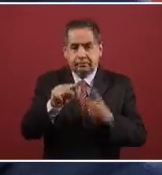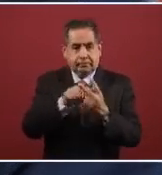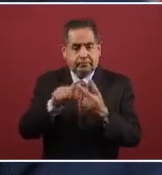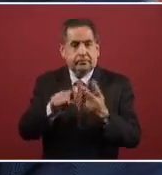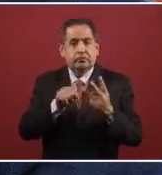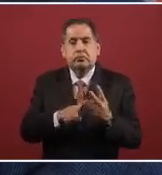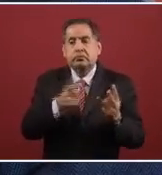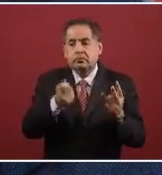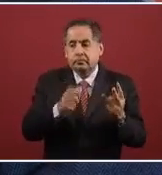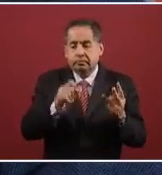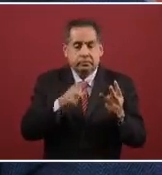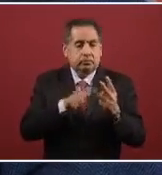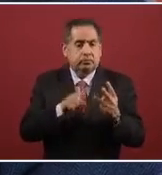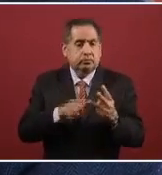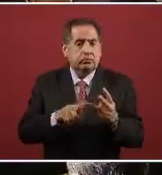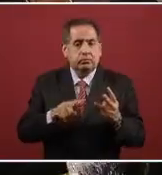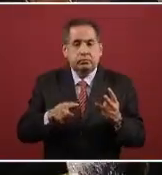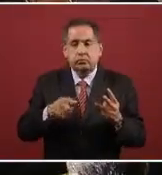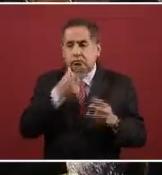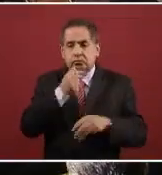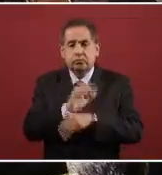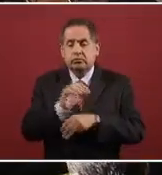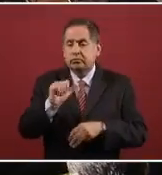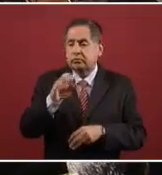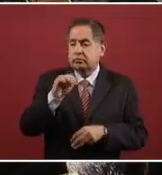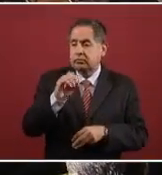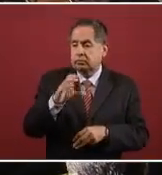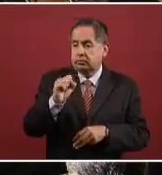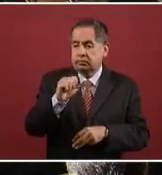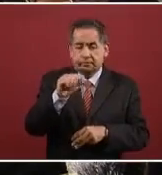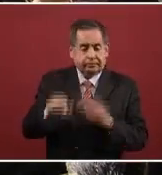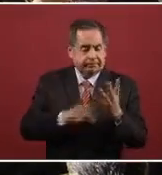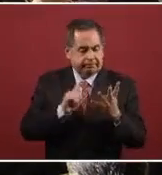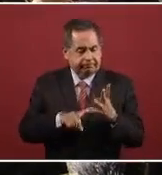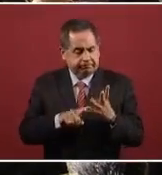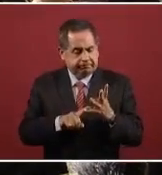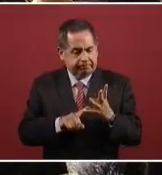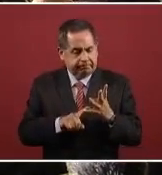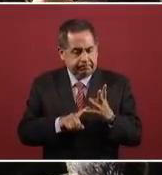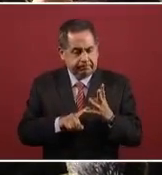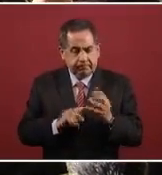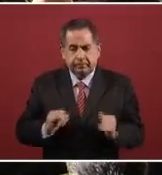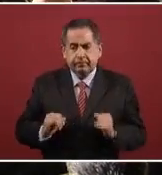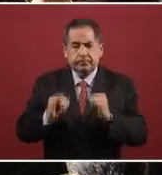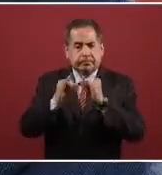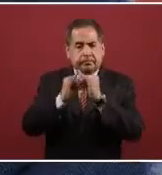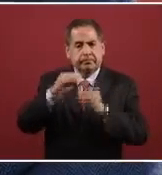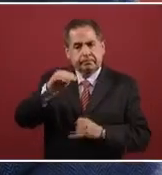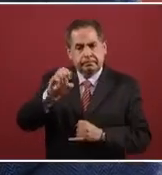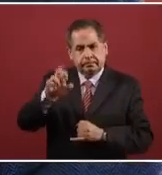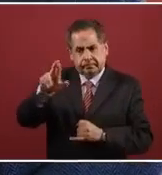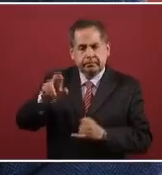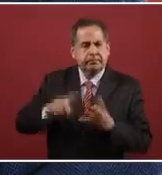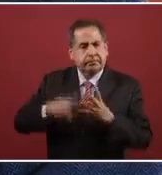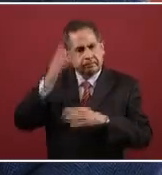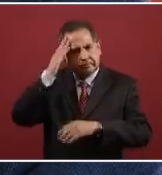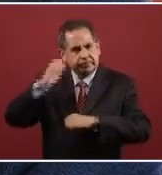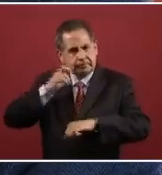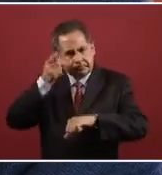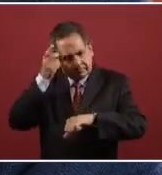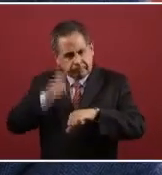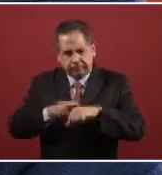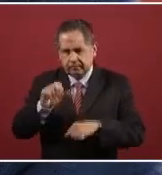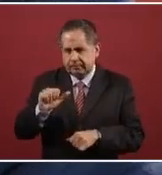el Canal 22, dirigido por el cineasta Armando Casas, el Instituto Mexicano de la Radio, dirigido por